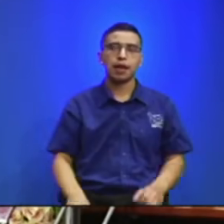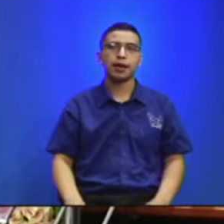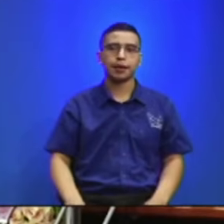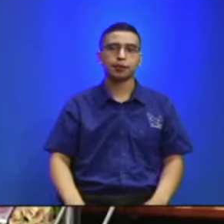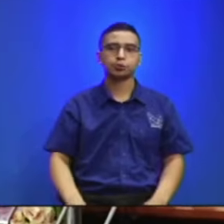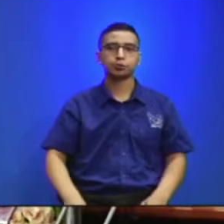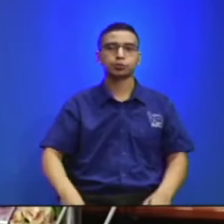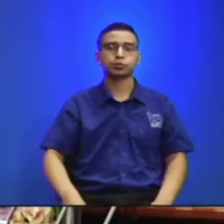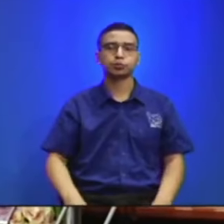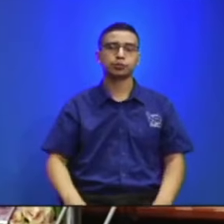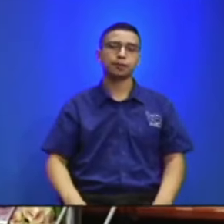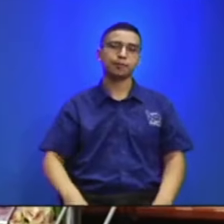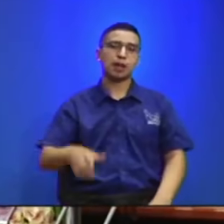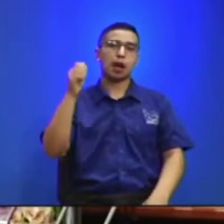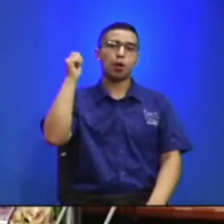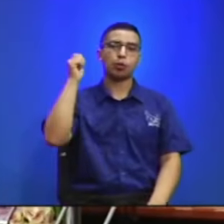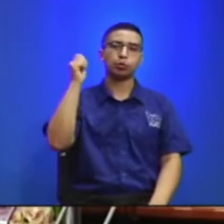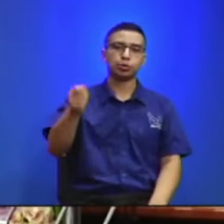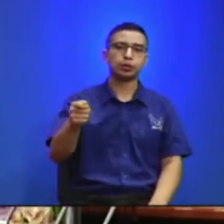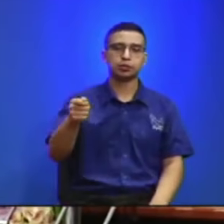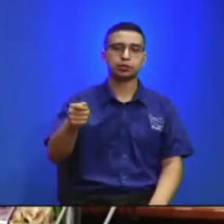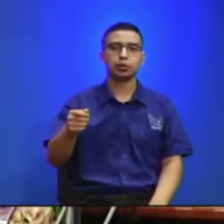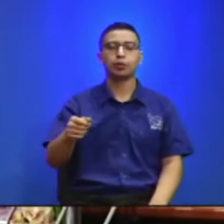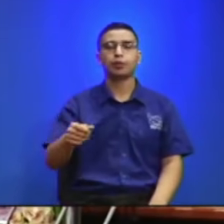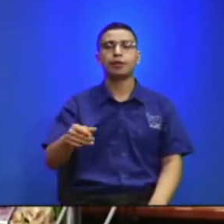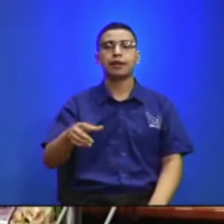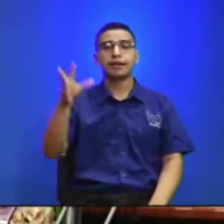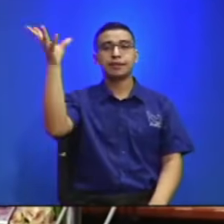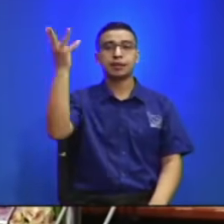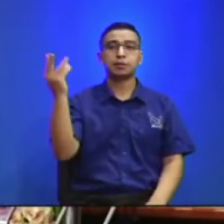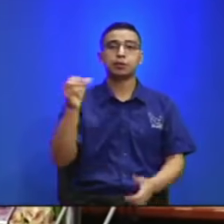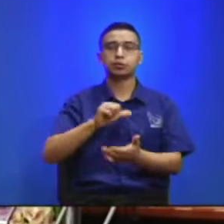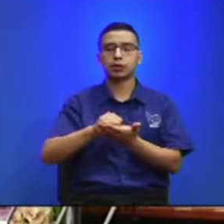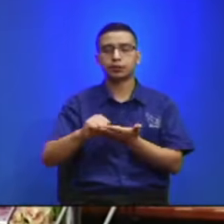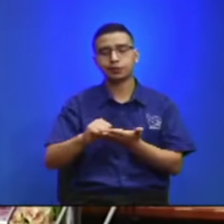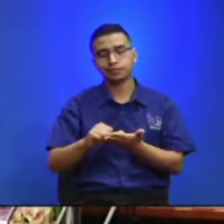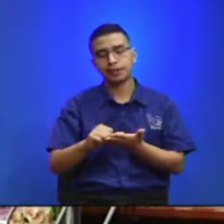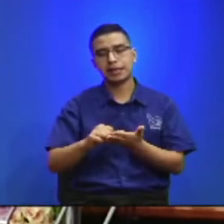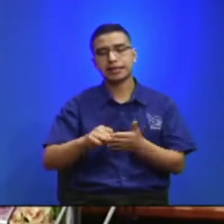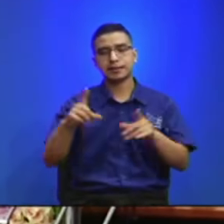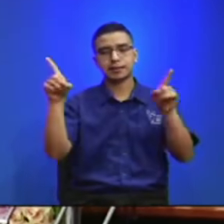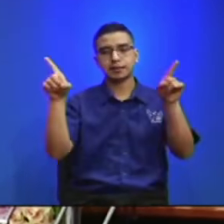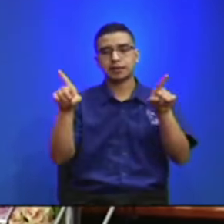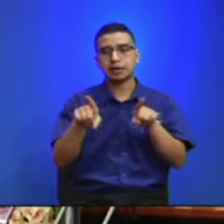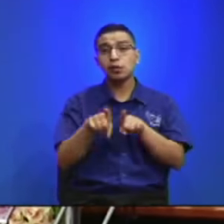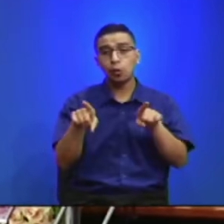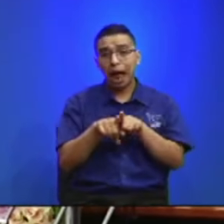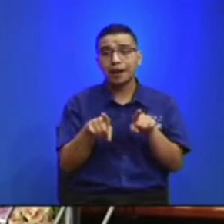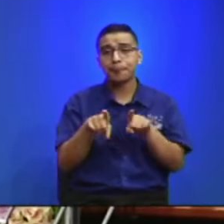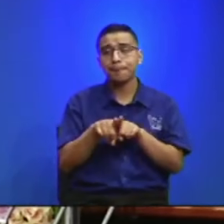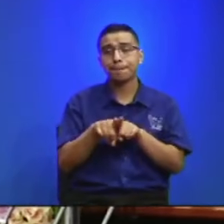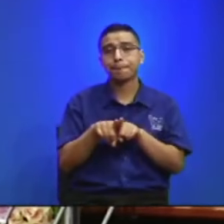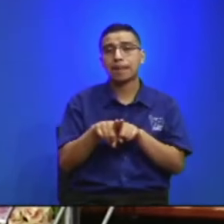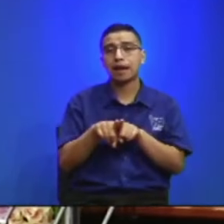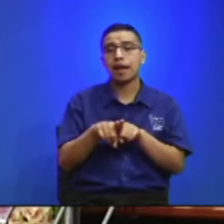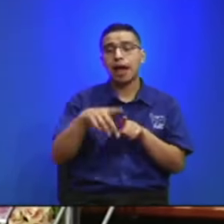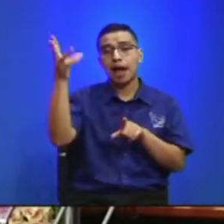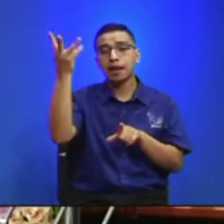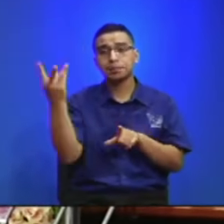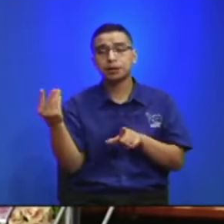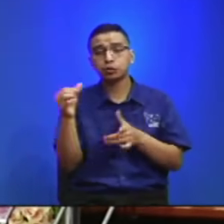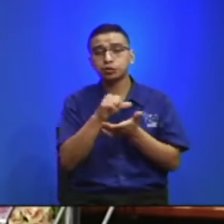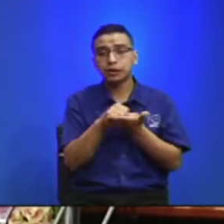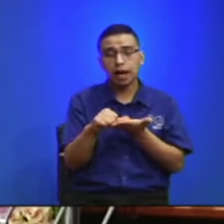que nos meten a esa sala de cirugía y entonces el espíritu santo dice en base al